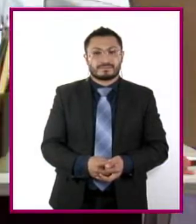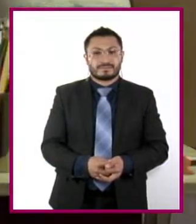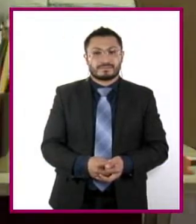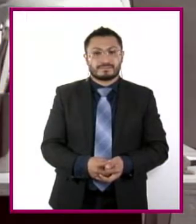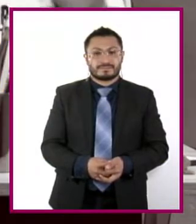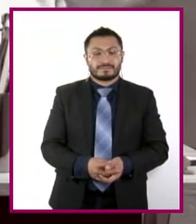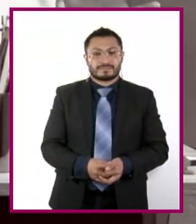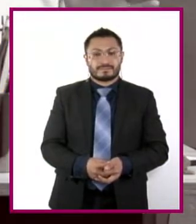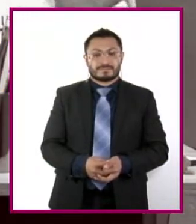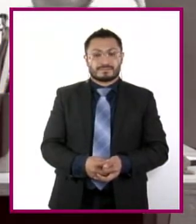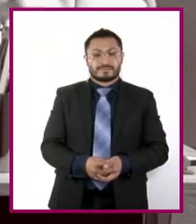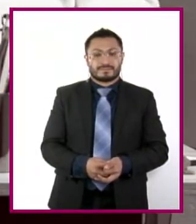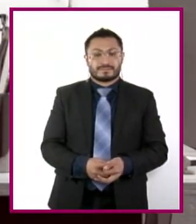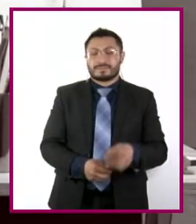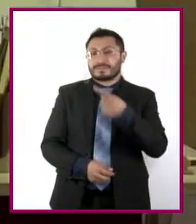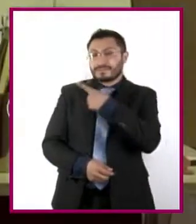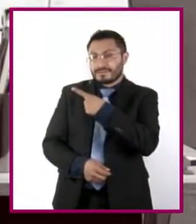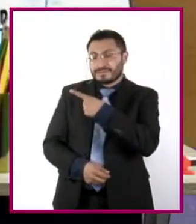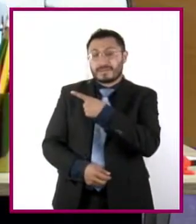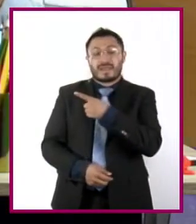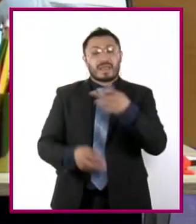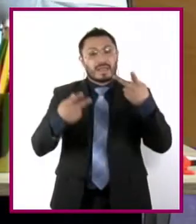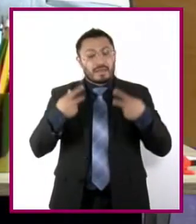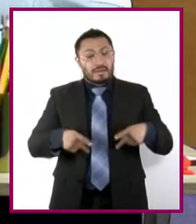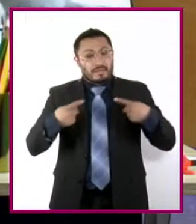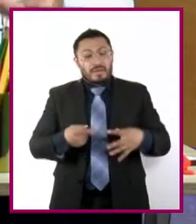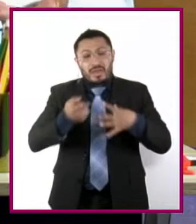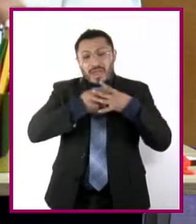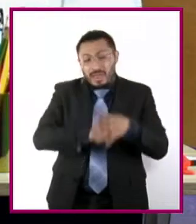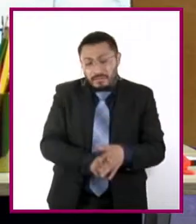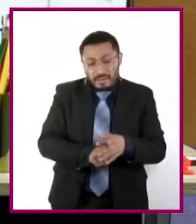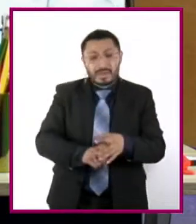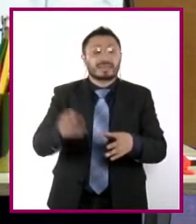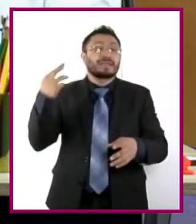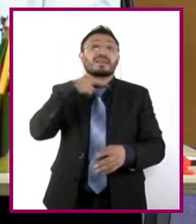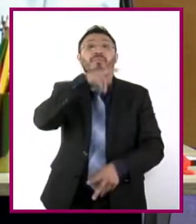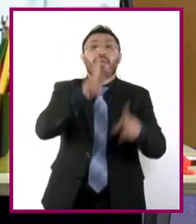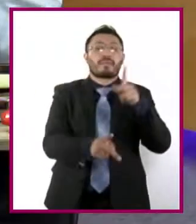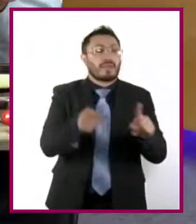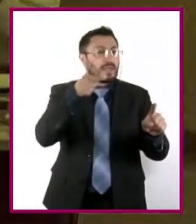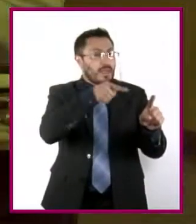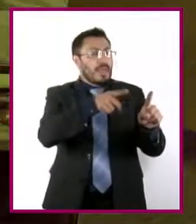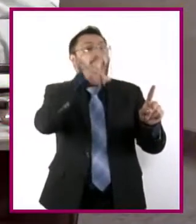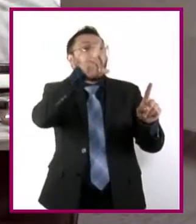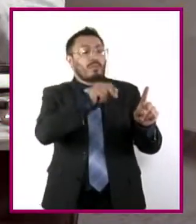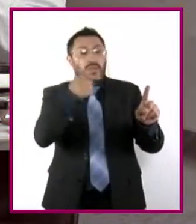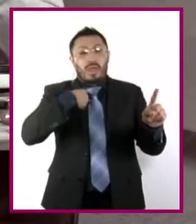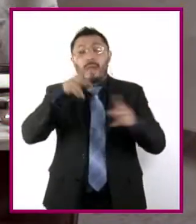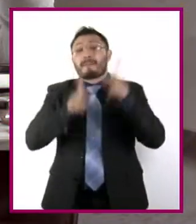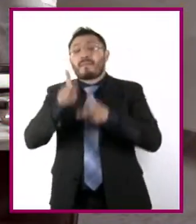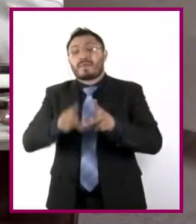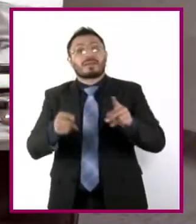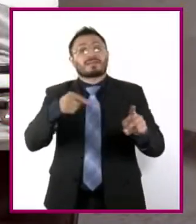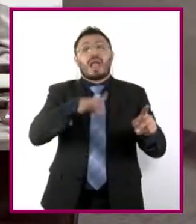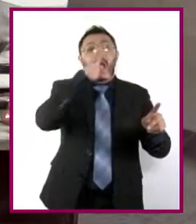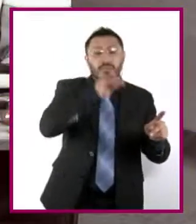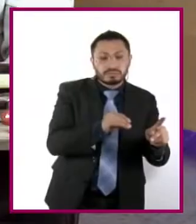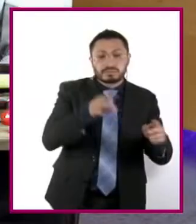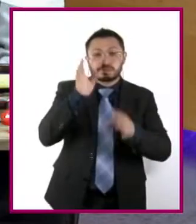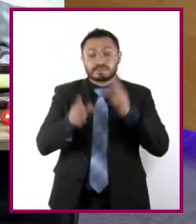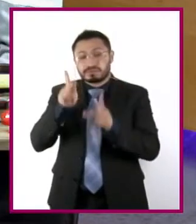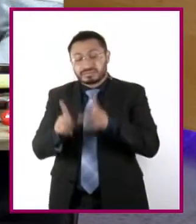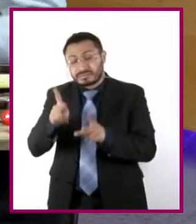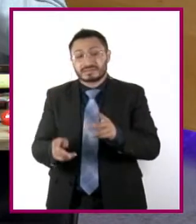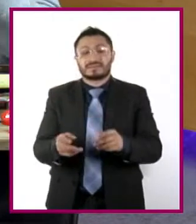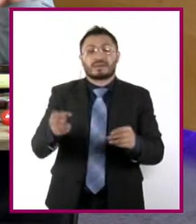que inicia. Latencia rápida. Uno comienza a hablar enseguida después de que el otro ha terminado de hacerlo. O latencia lenta. Uno de